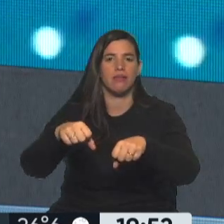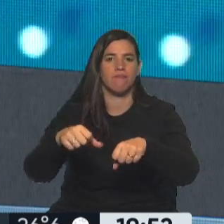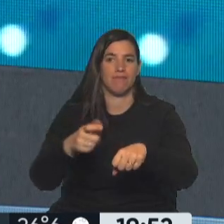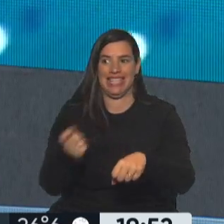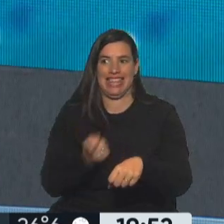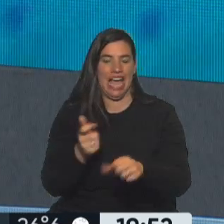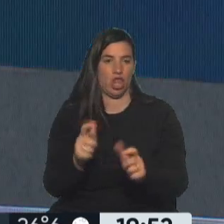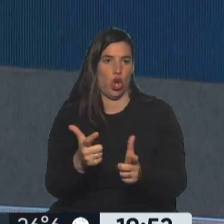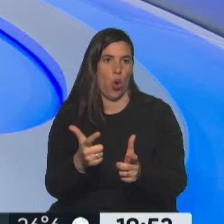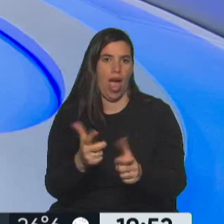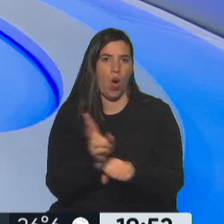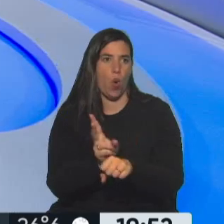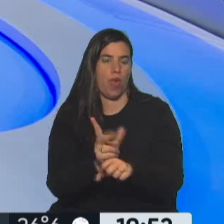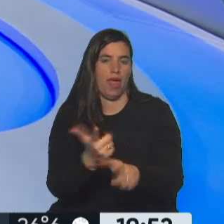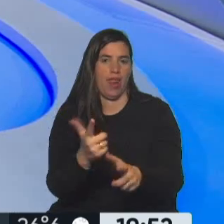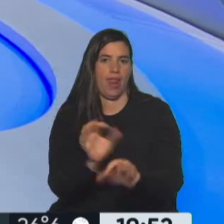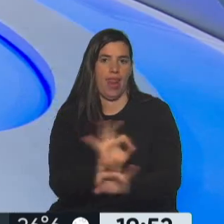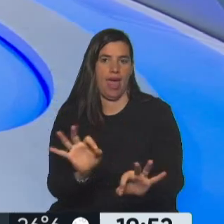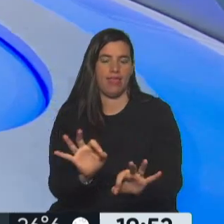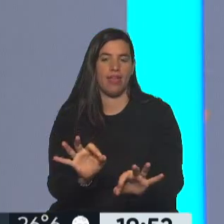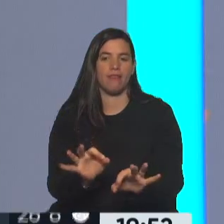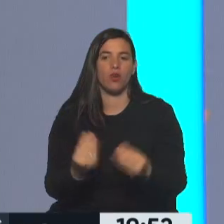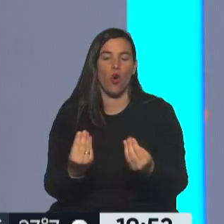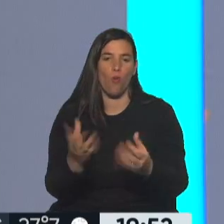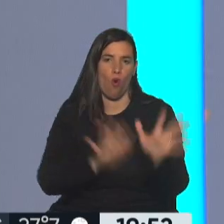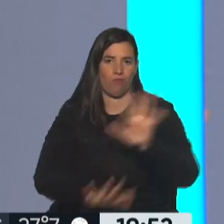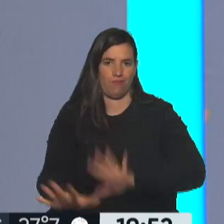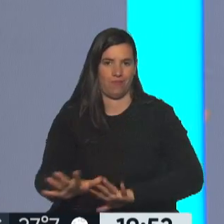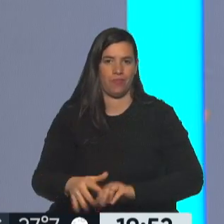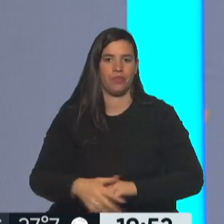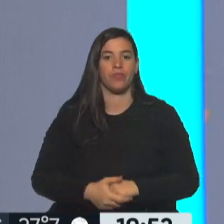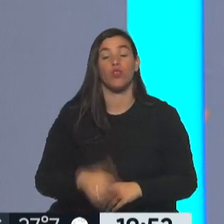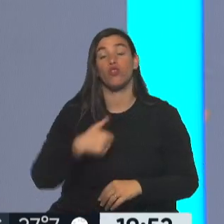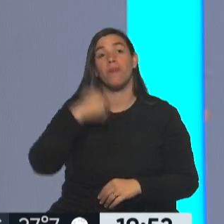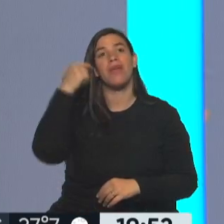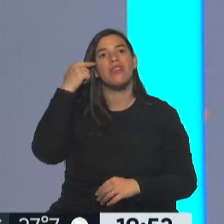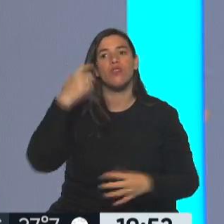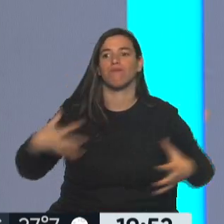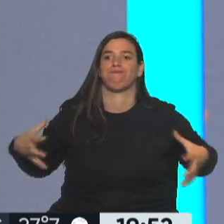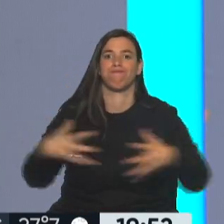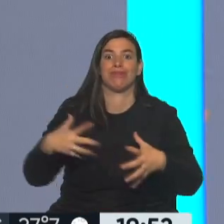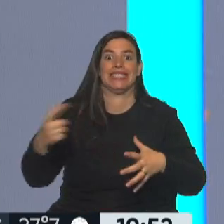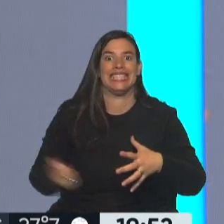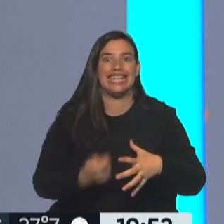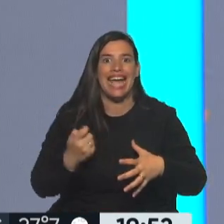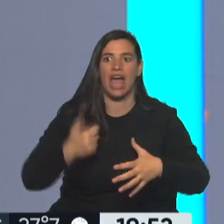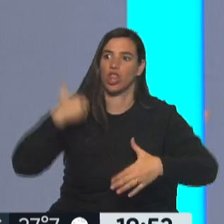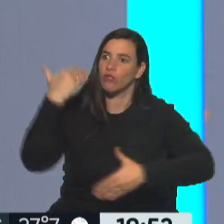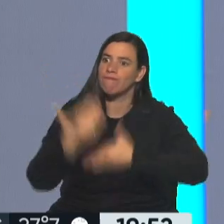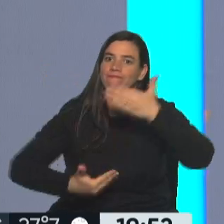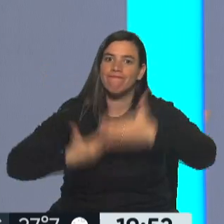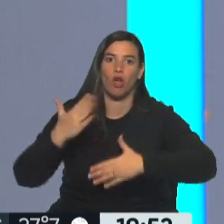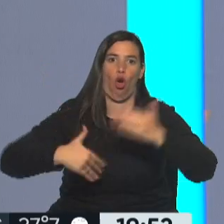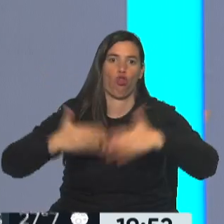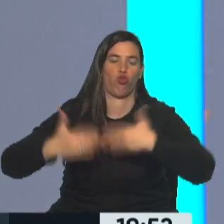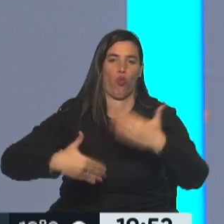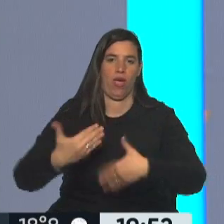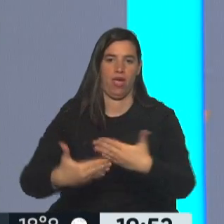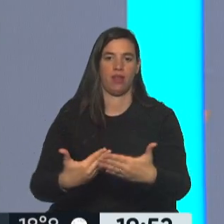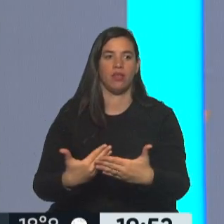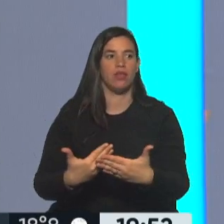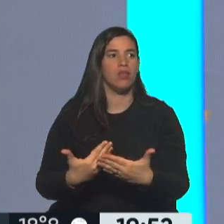técnica o tecnológica, como quieras llamarlo, y la otra es la política, que tiene que ver con los derechos. Una cosa te la venden y por abajo